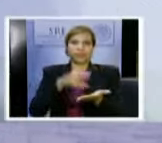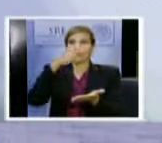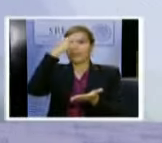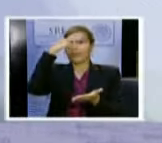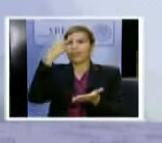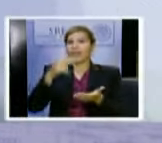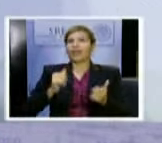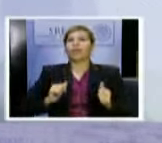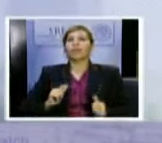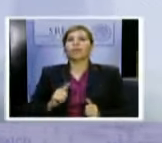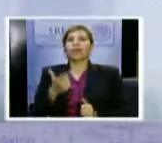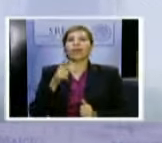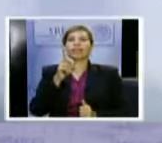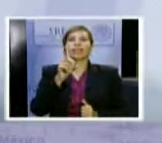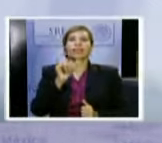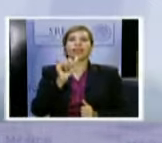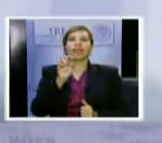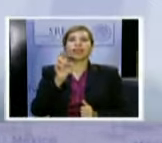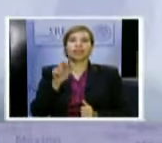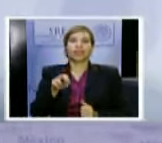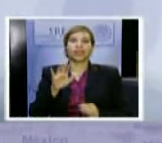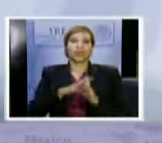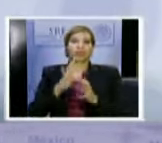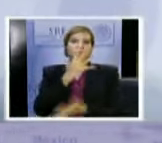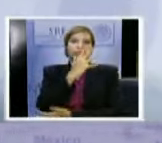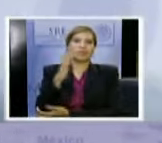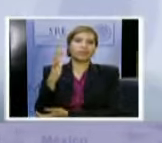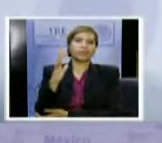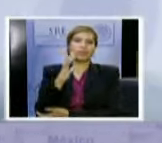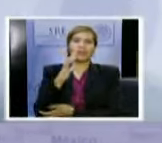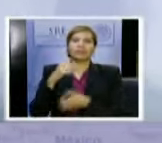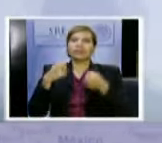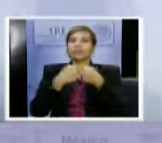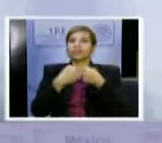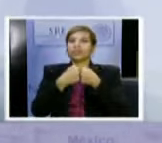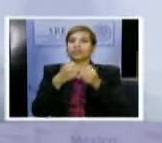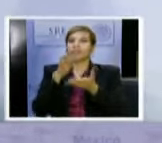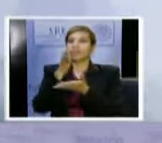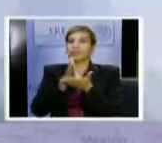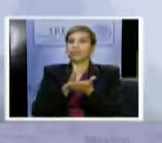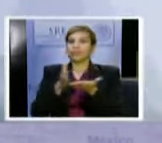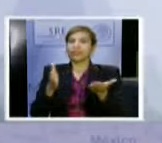Darién, la selva que divide a Panamá con Colombia.